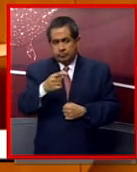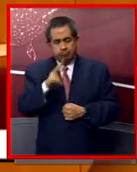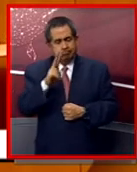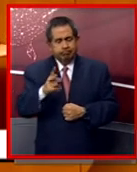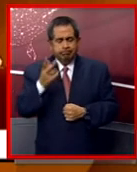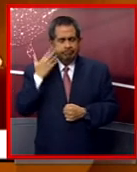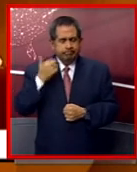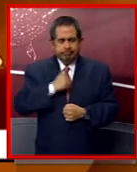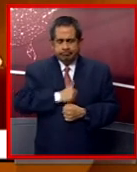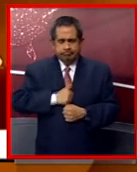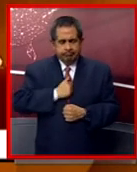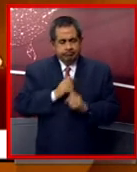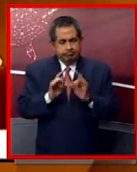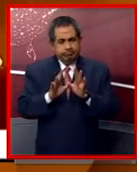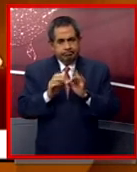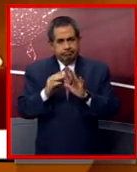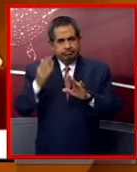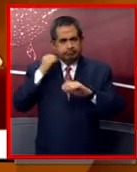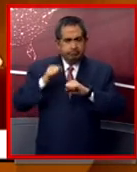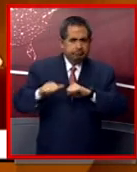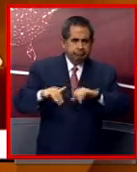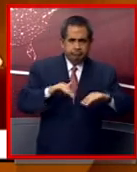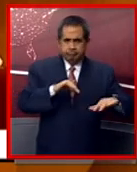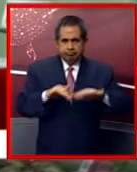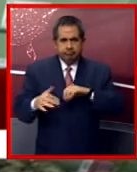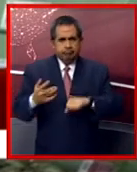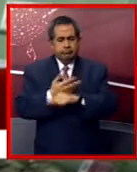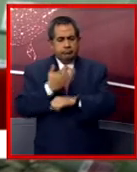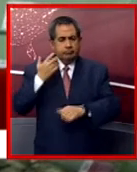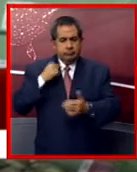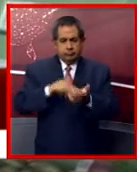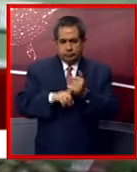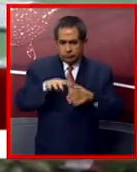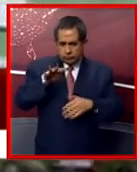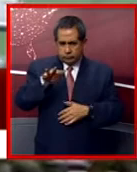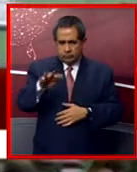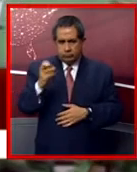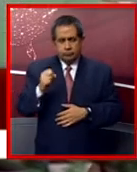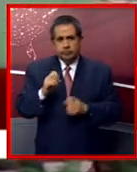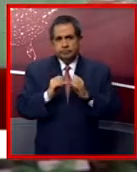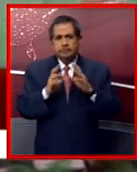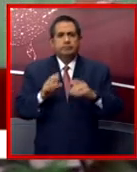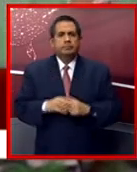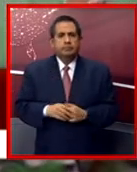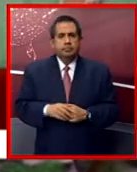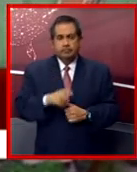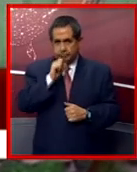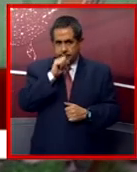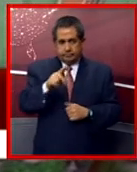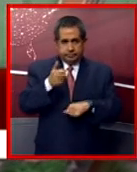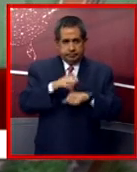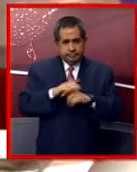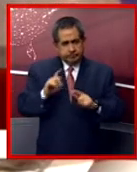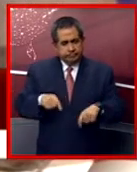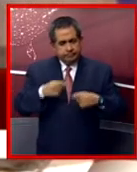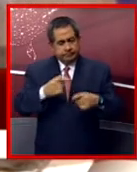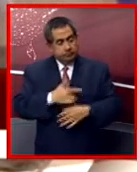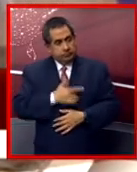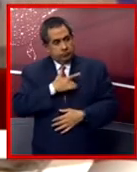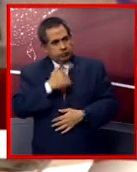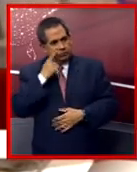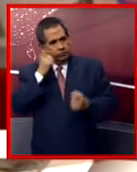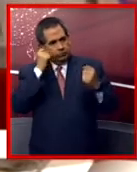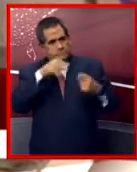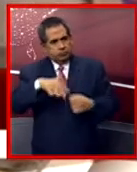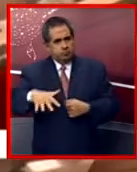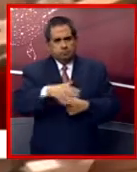ante la pérdida de vidas y daños materiales por el sismo del pasado 19 de septiembre. Expresó también su admiración por la solidaridad y humanidad de la